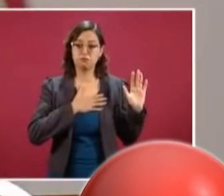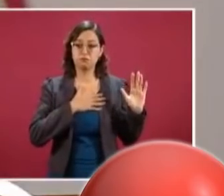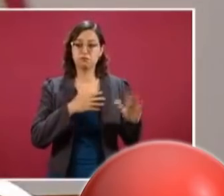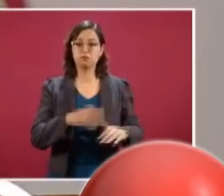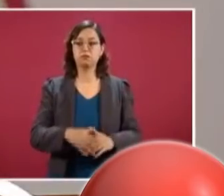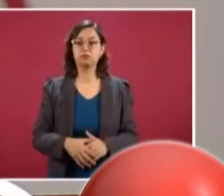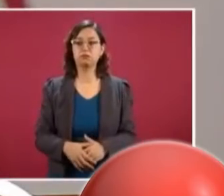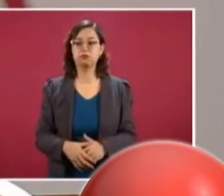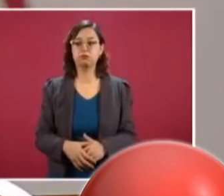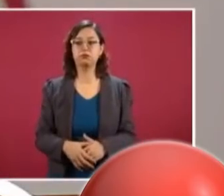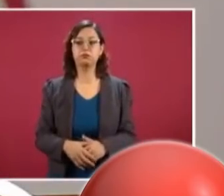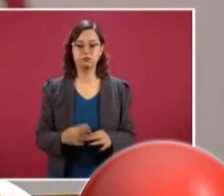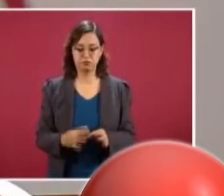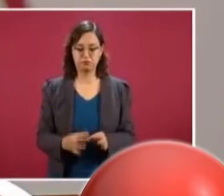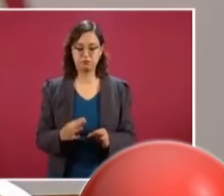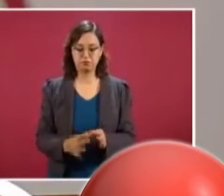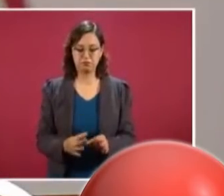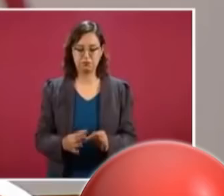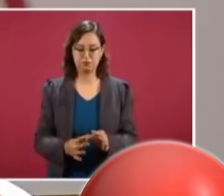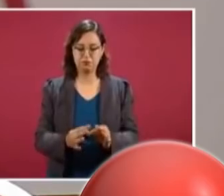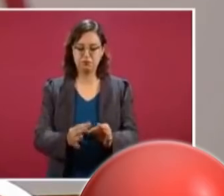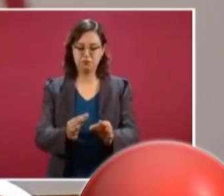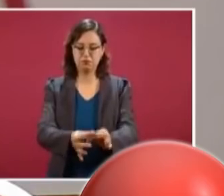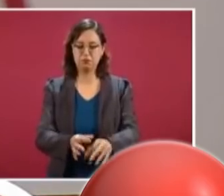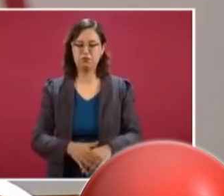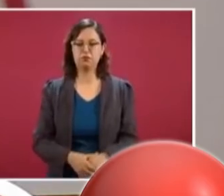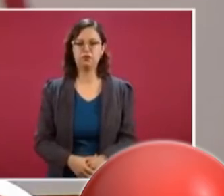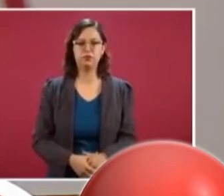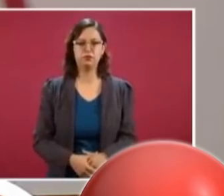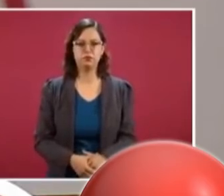que se está cumpliendo.